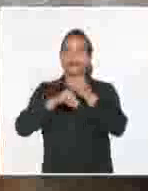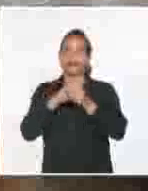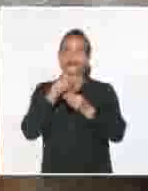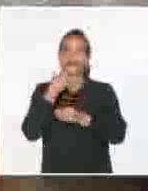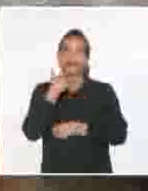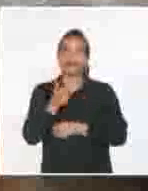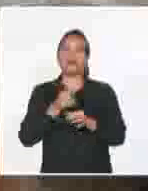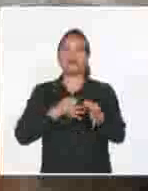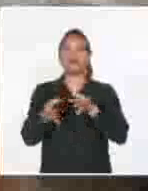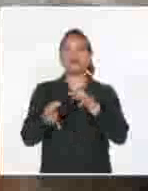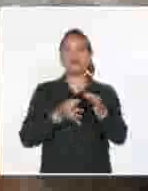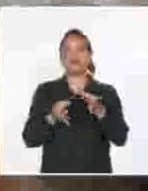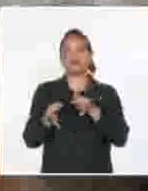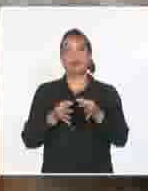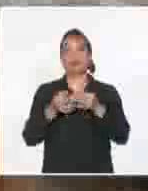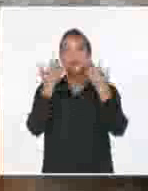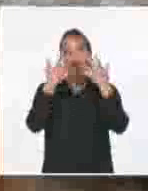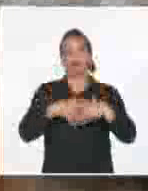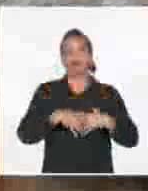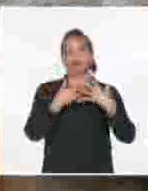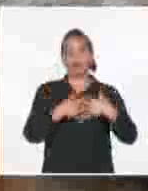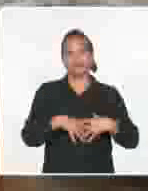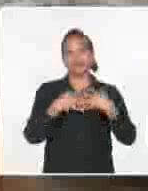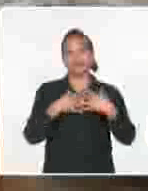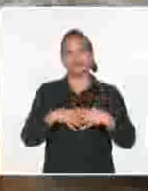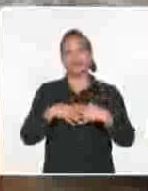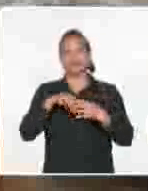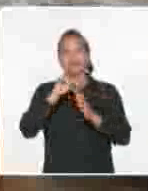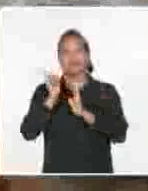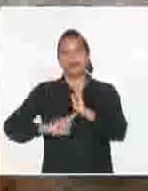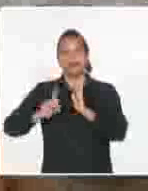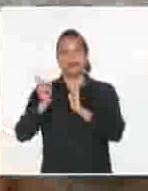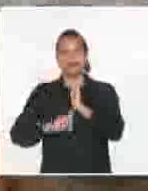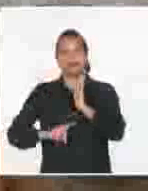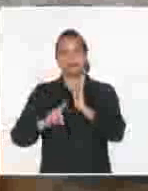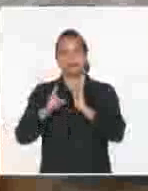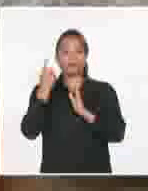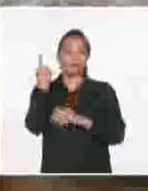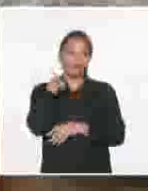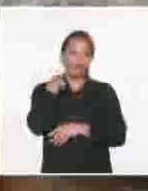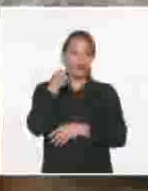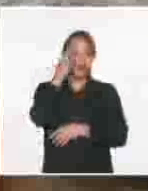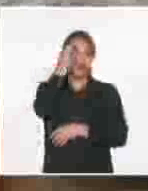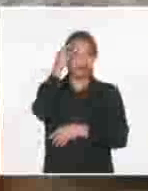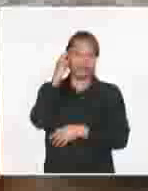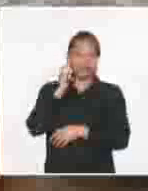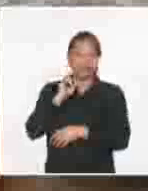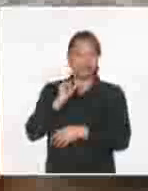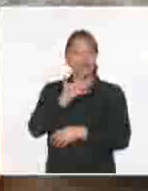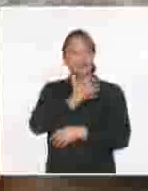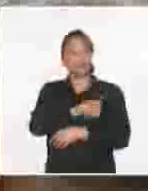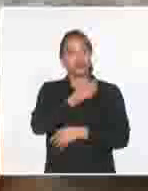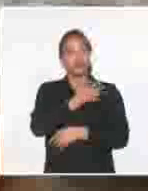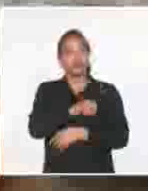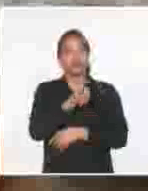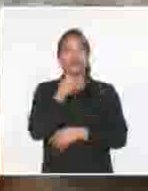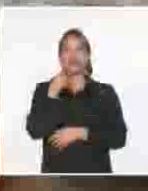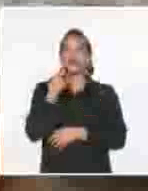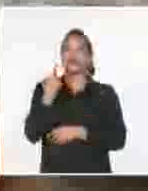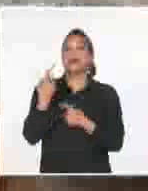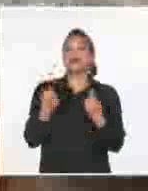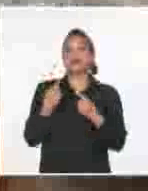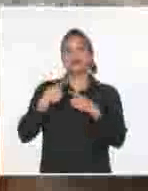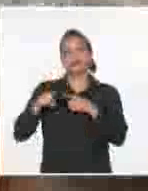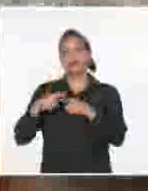funcionamiento de una industria eléctrica que tiene muchos años sufriendo esta carencia de